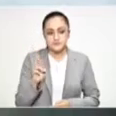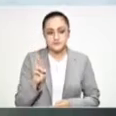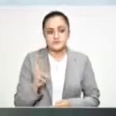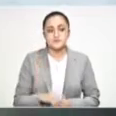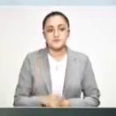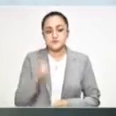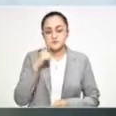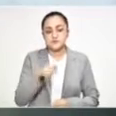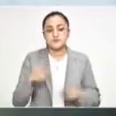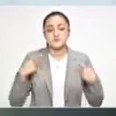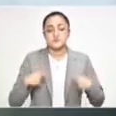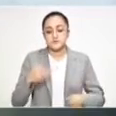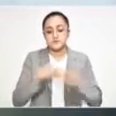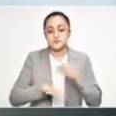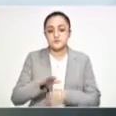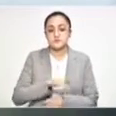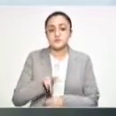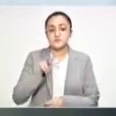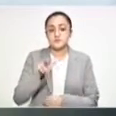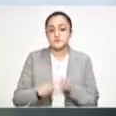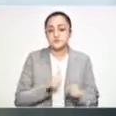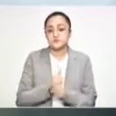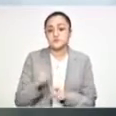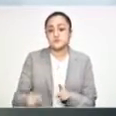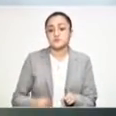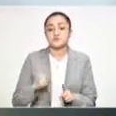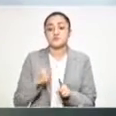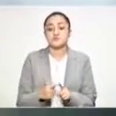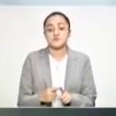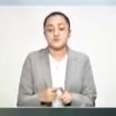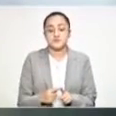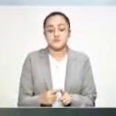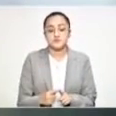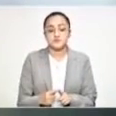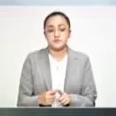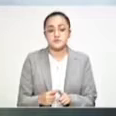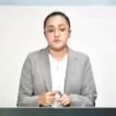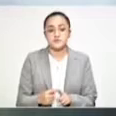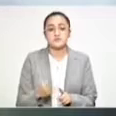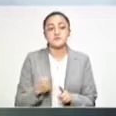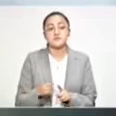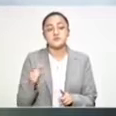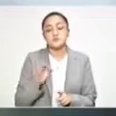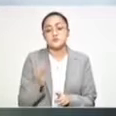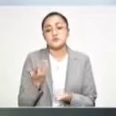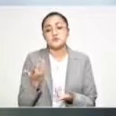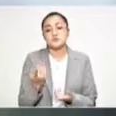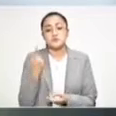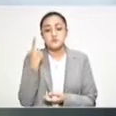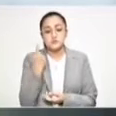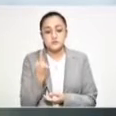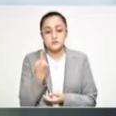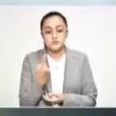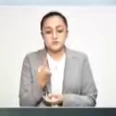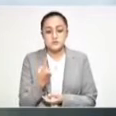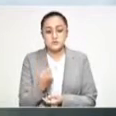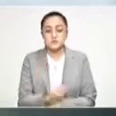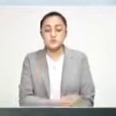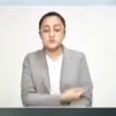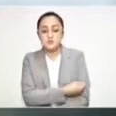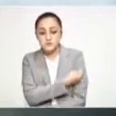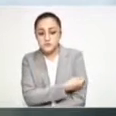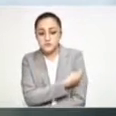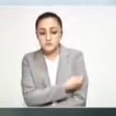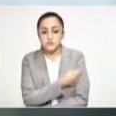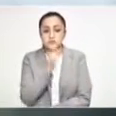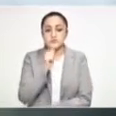te comento, para la población blanco de 18 años y más, que por lo menos tengan una